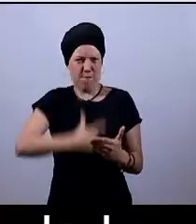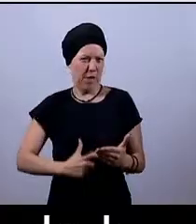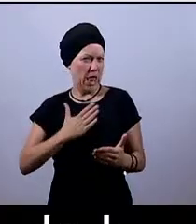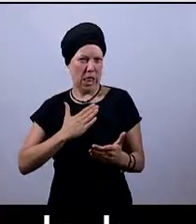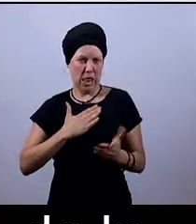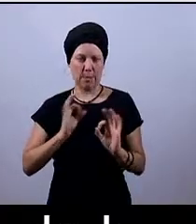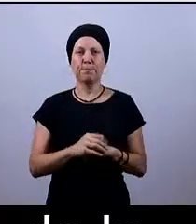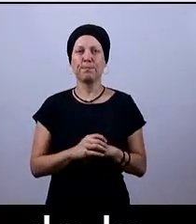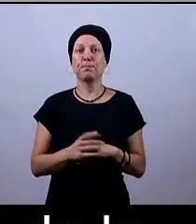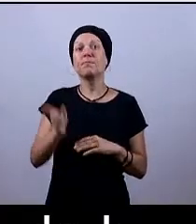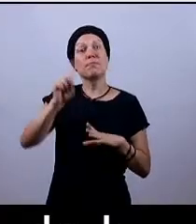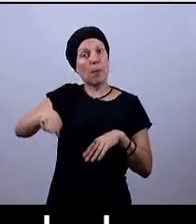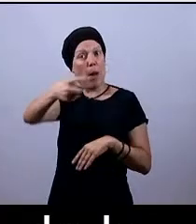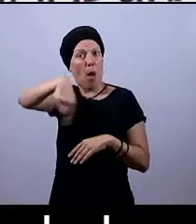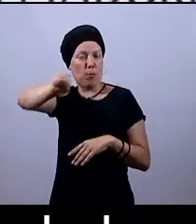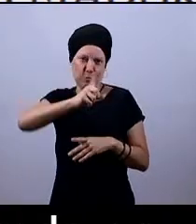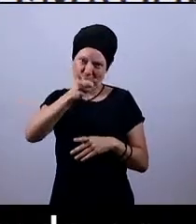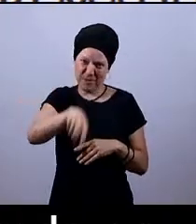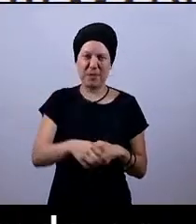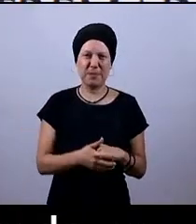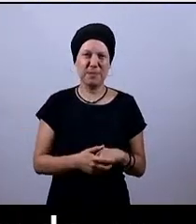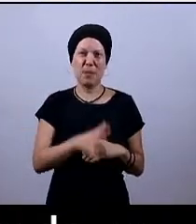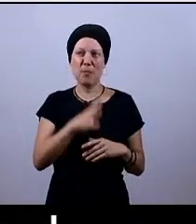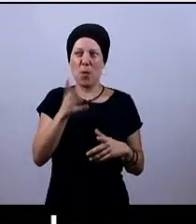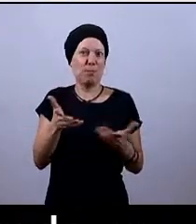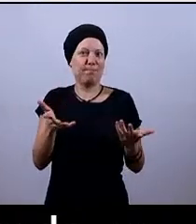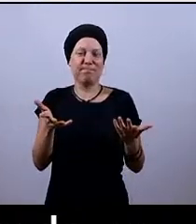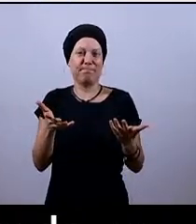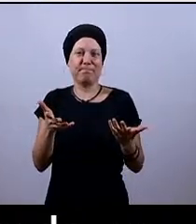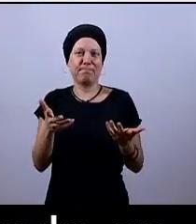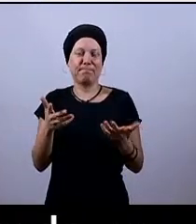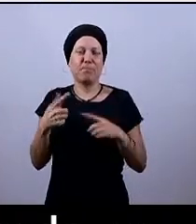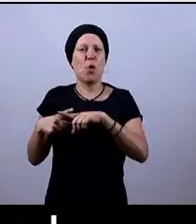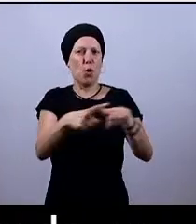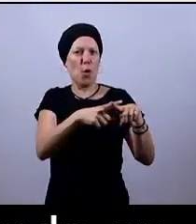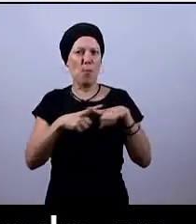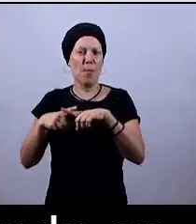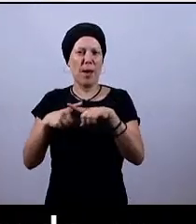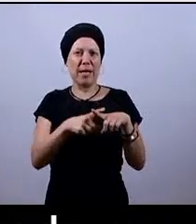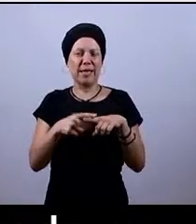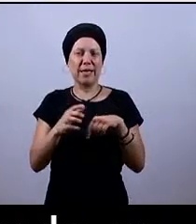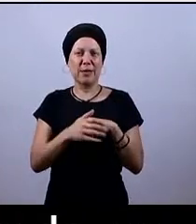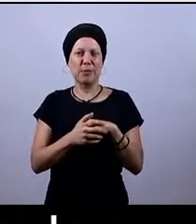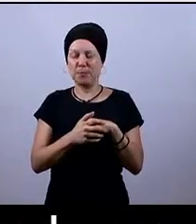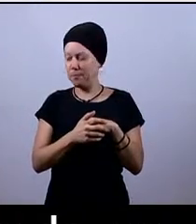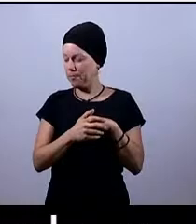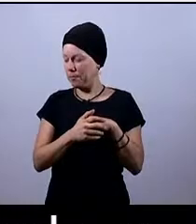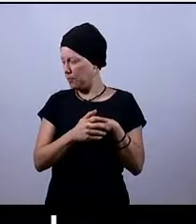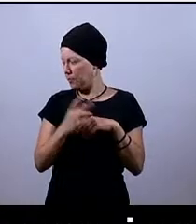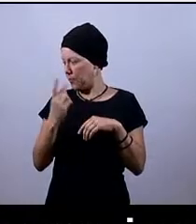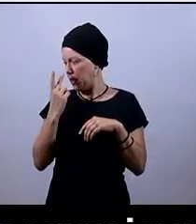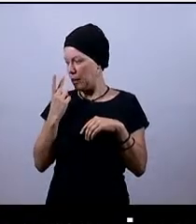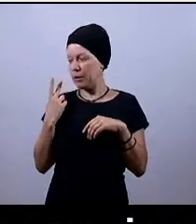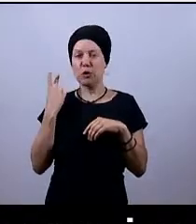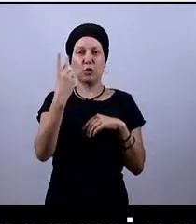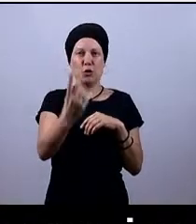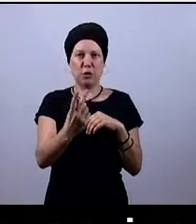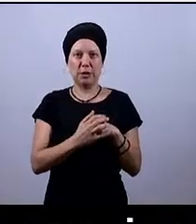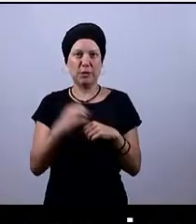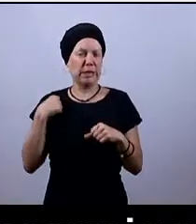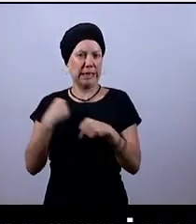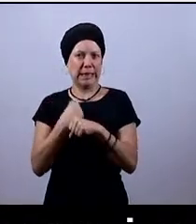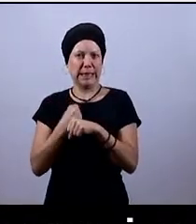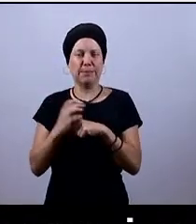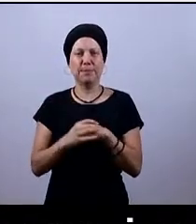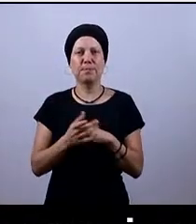mí y a todos ustedes también por haber estado y compartido conmigo en tan buena armonía estos 2 años que hemos estado trabajando juntos.